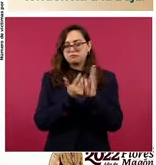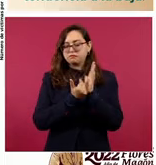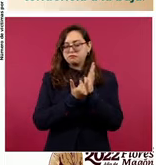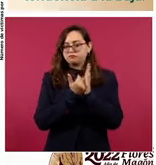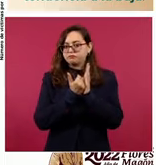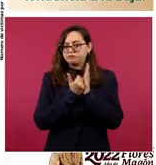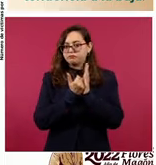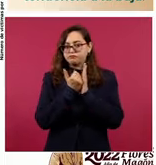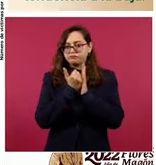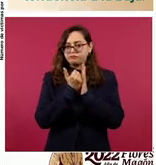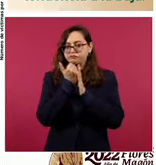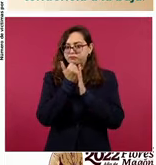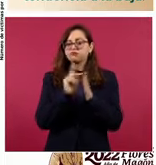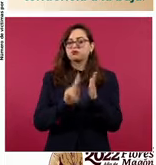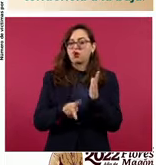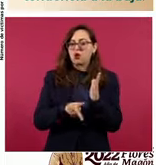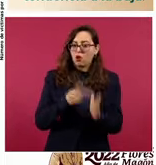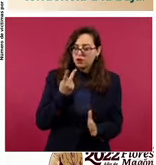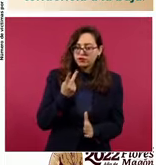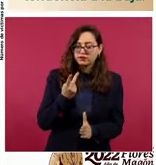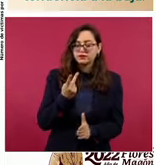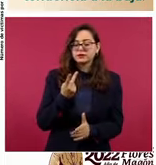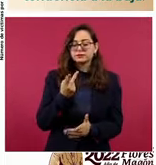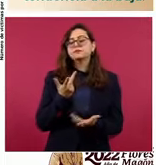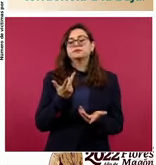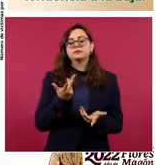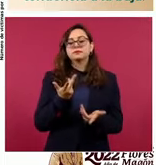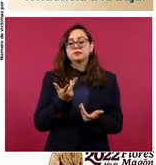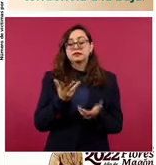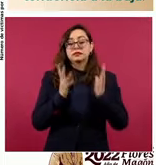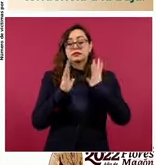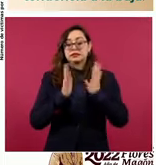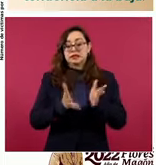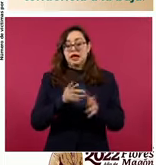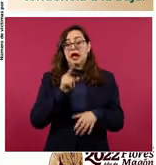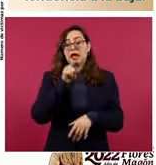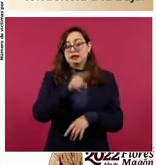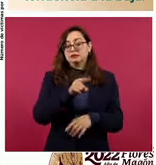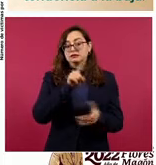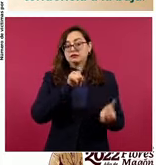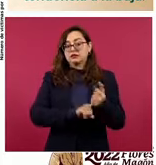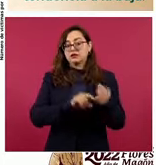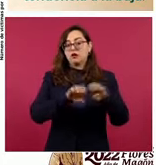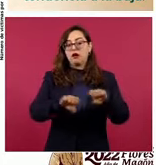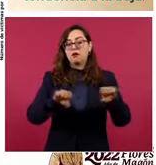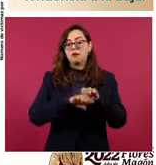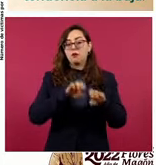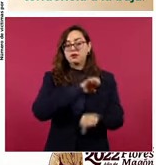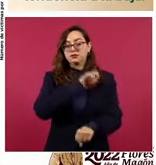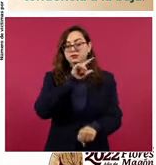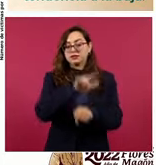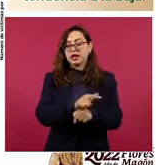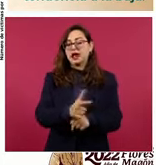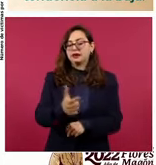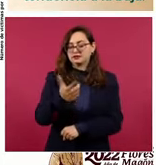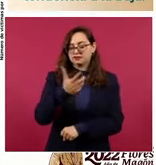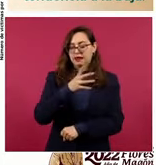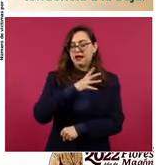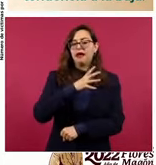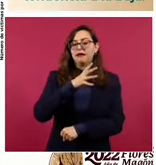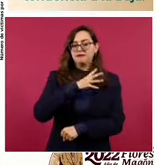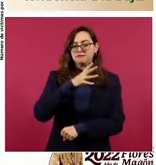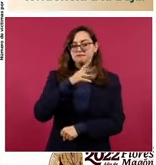dolosos. Precisamente hay un equipo especial que está trabajando con la